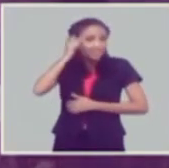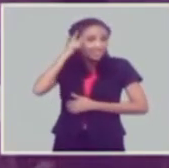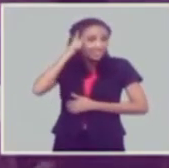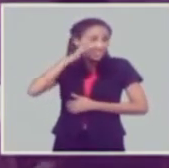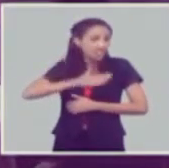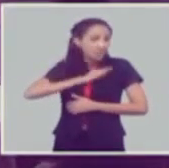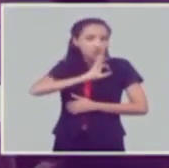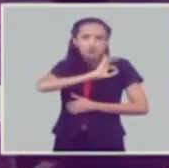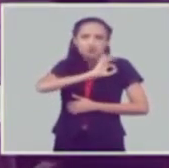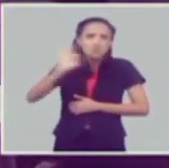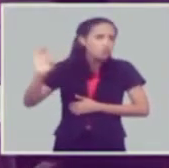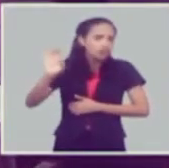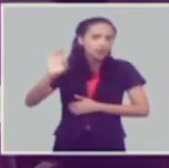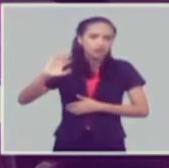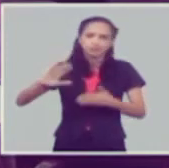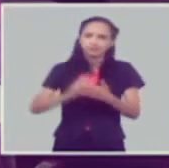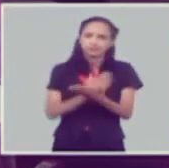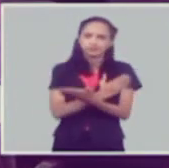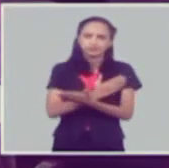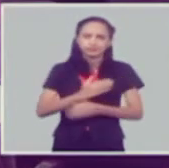estarán nunca sobre la mesa.